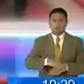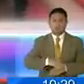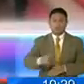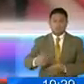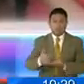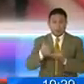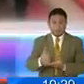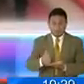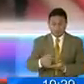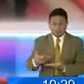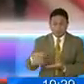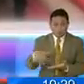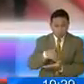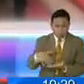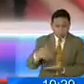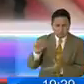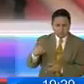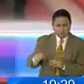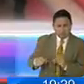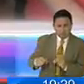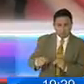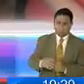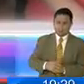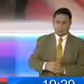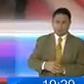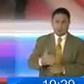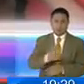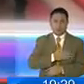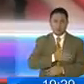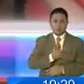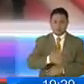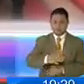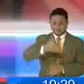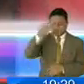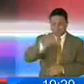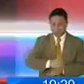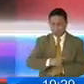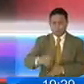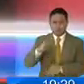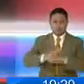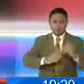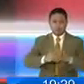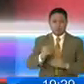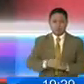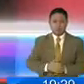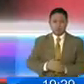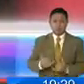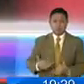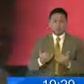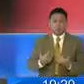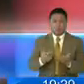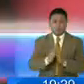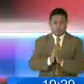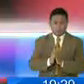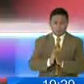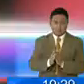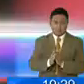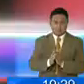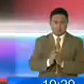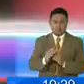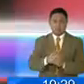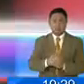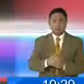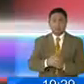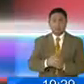beneficio de la duda que le corresponde por derecho, sino porque no nos queda duda de su inocencia. Rechazamos, por tanto, que también